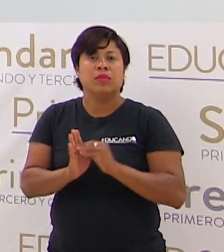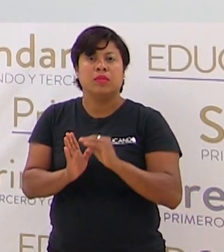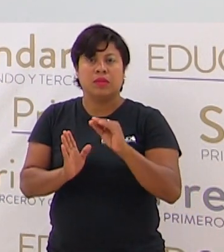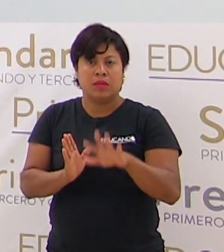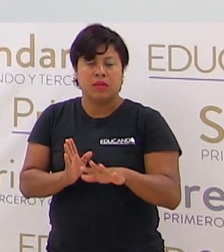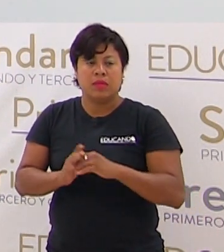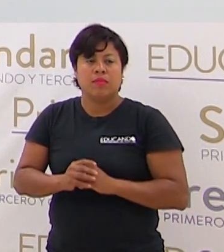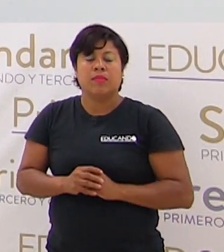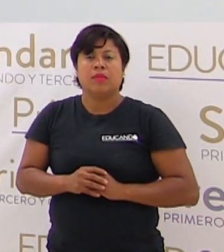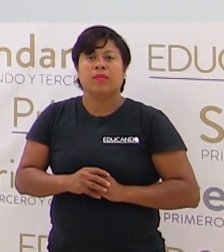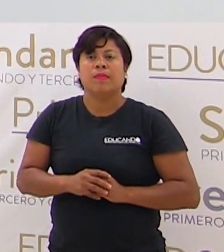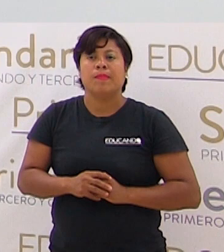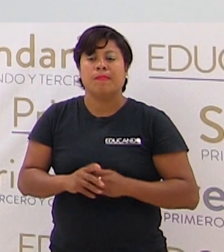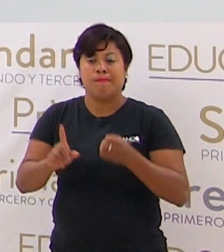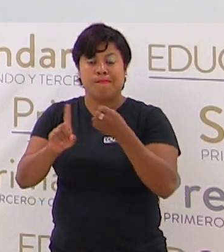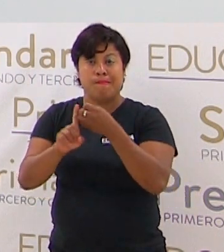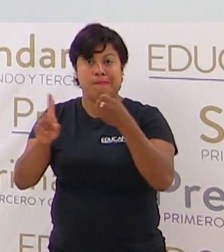ejemplo,